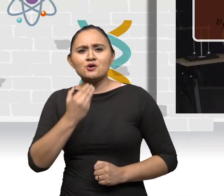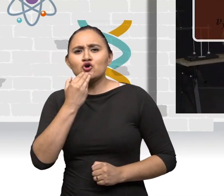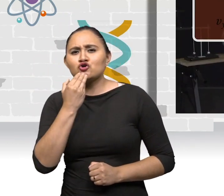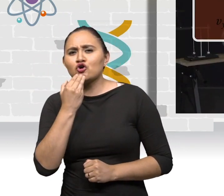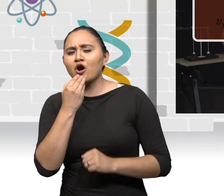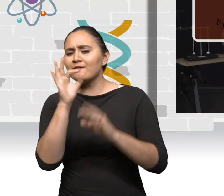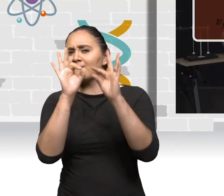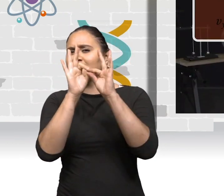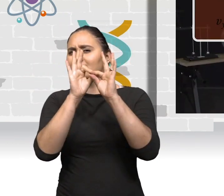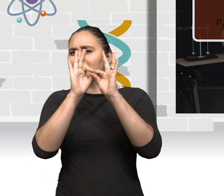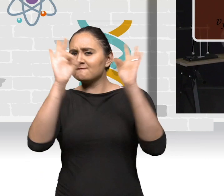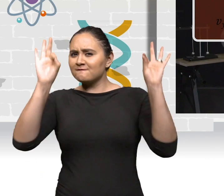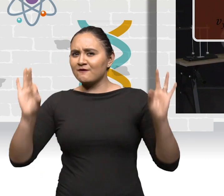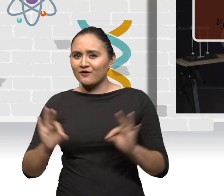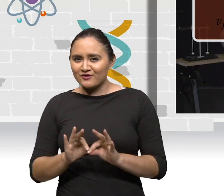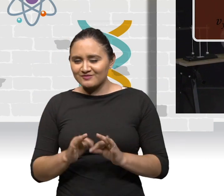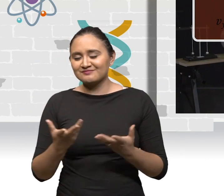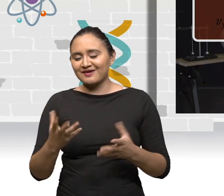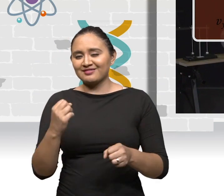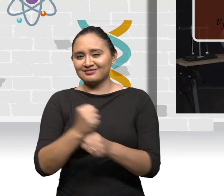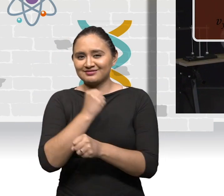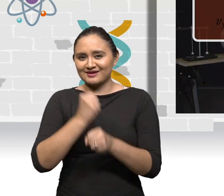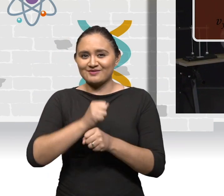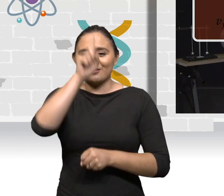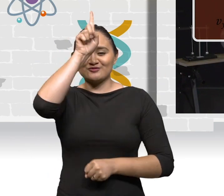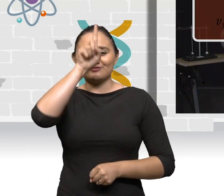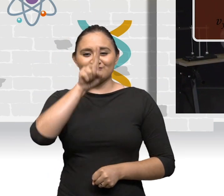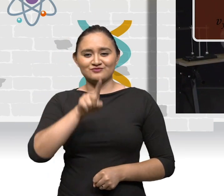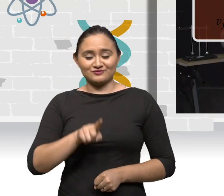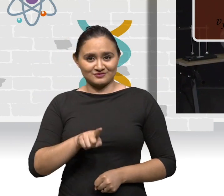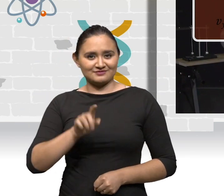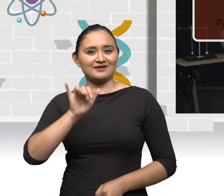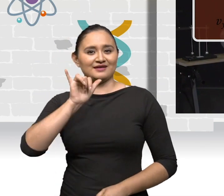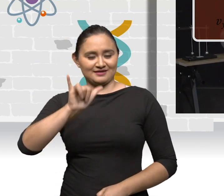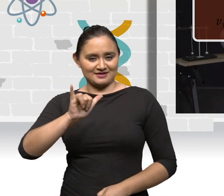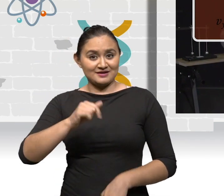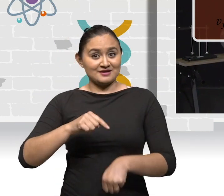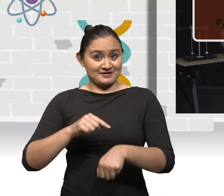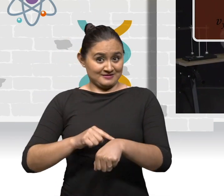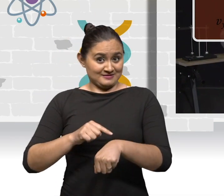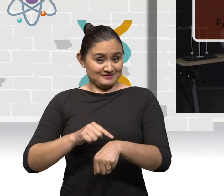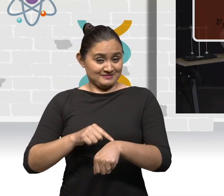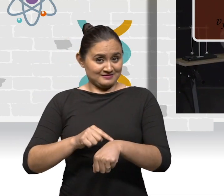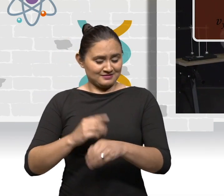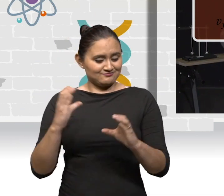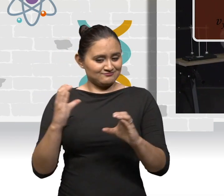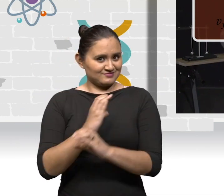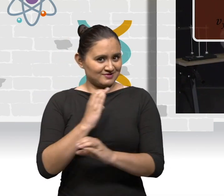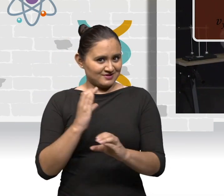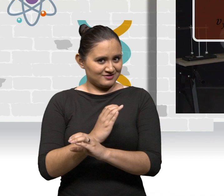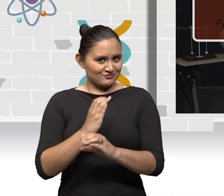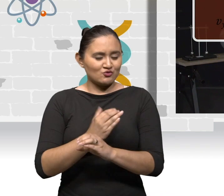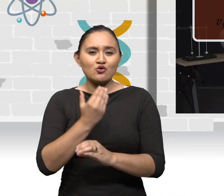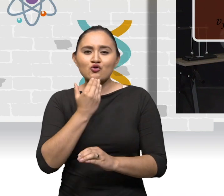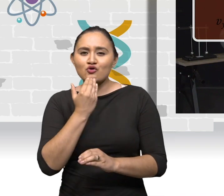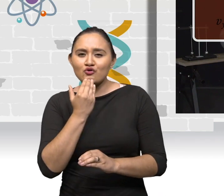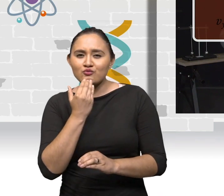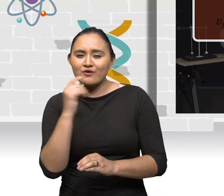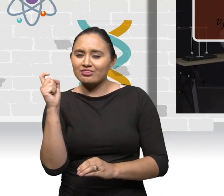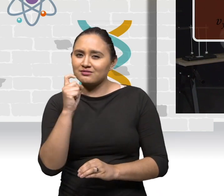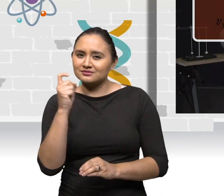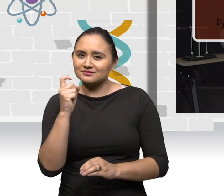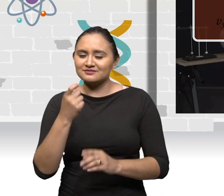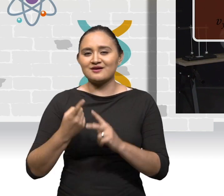de la altura máxima, debemos trabajar en el eje Y, calculando primero el tiempo que necesita para llegar a esa altura